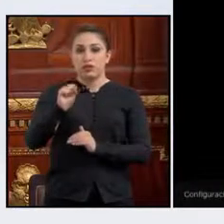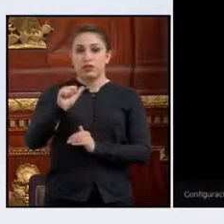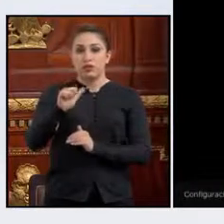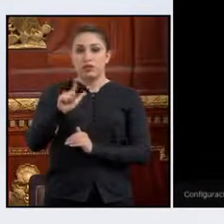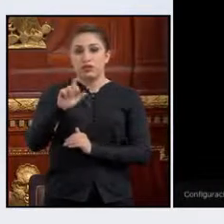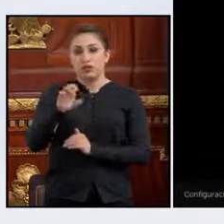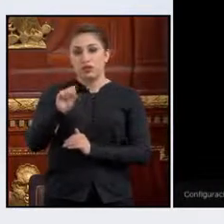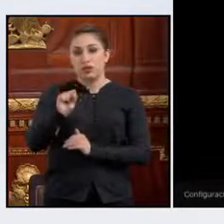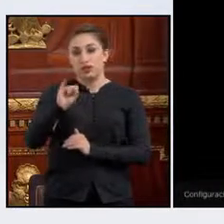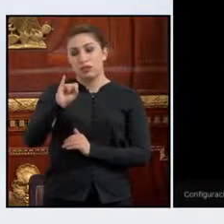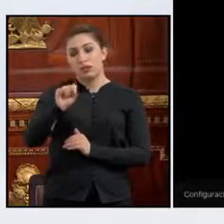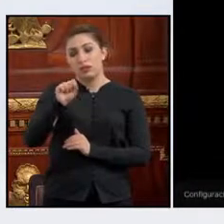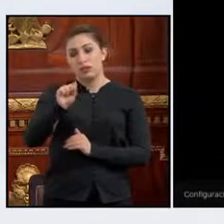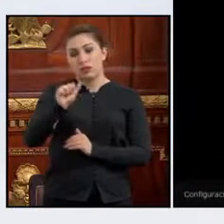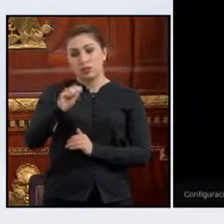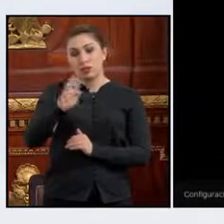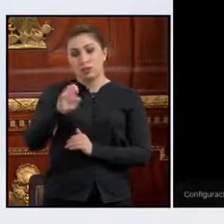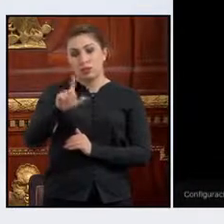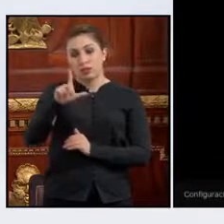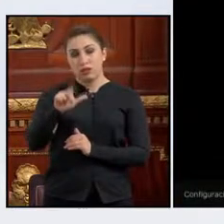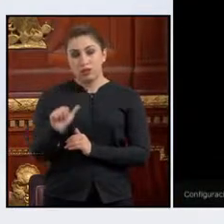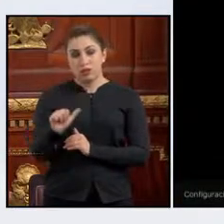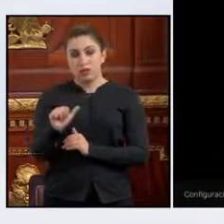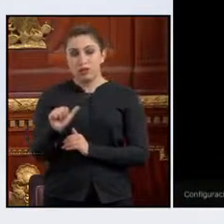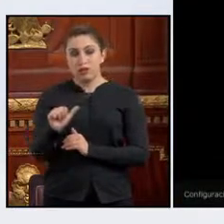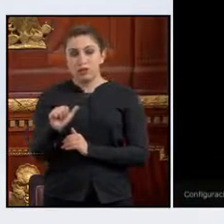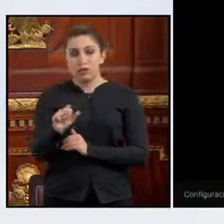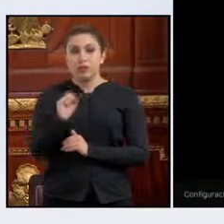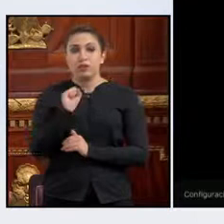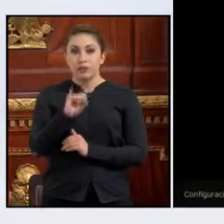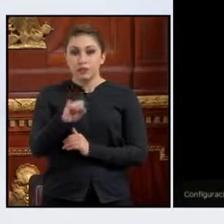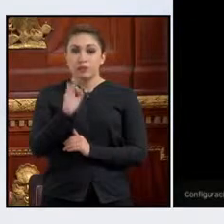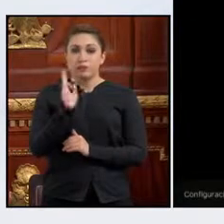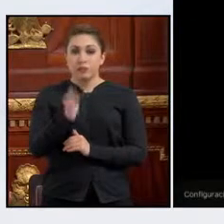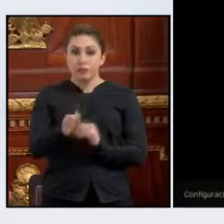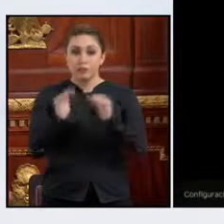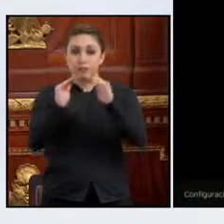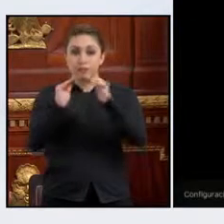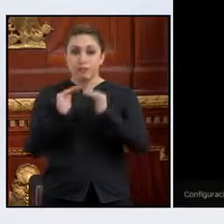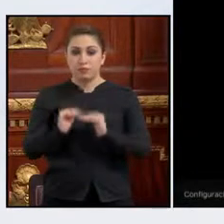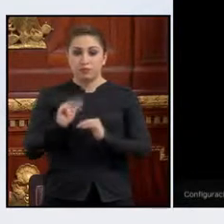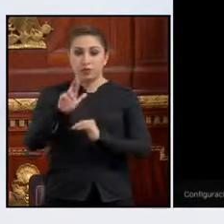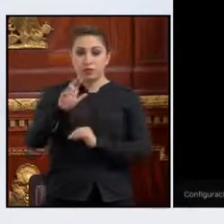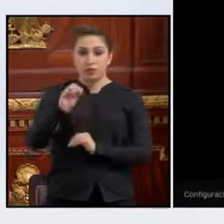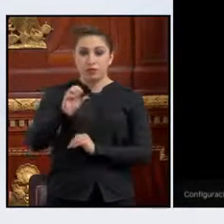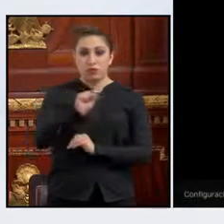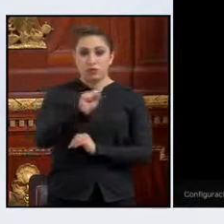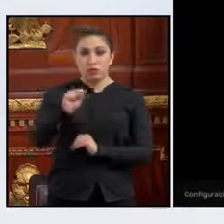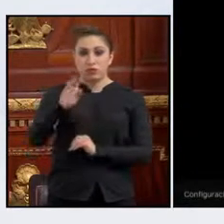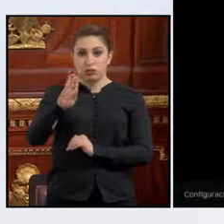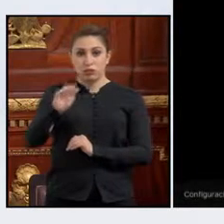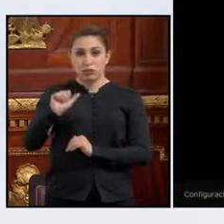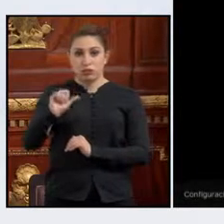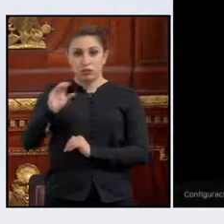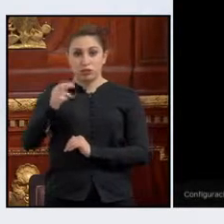Isabela. Rosales Herrera, a favor. Rosbran Suárez Lili Eugenia.